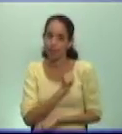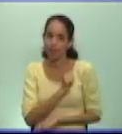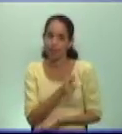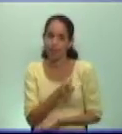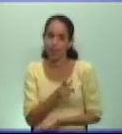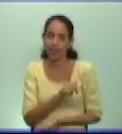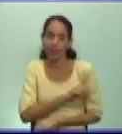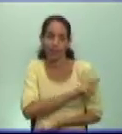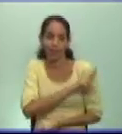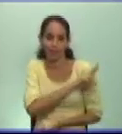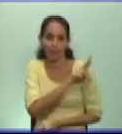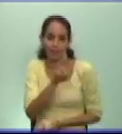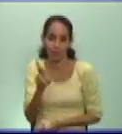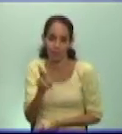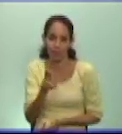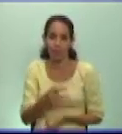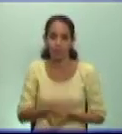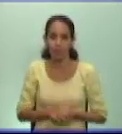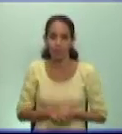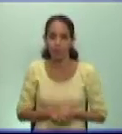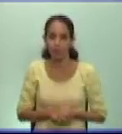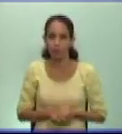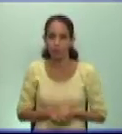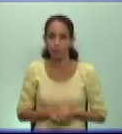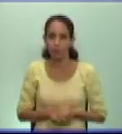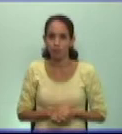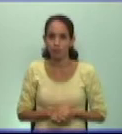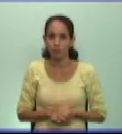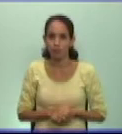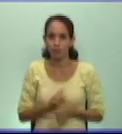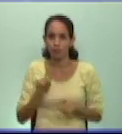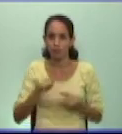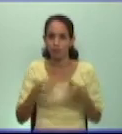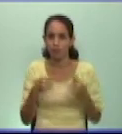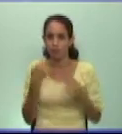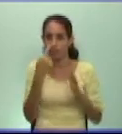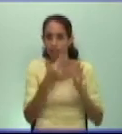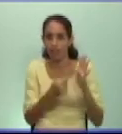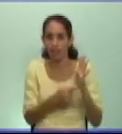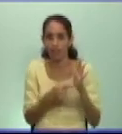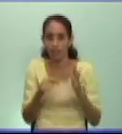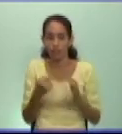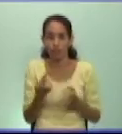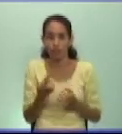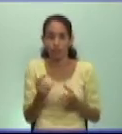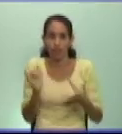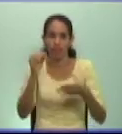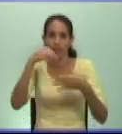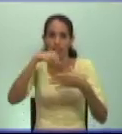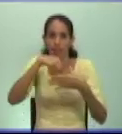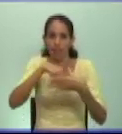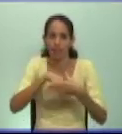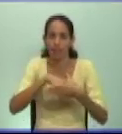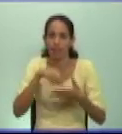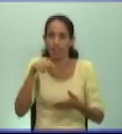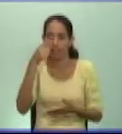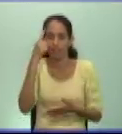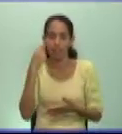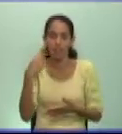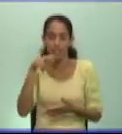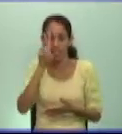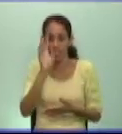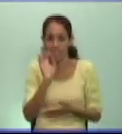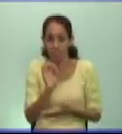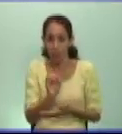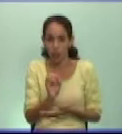todo gobiernos de carácter nacionalista, y en cada uno de ellos vimos la integración. Ya en el siglo XX, recuerden que la